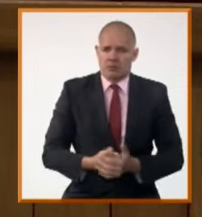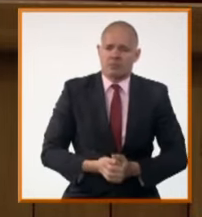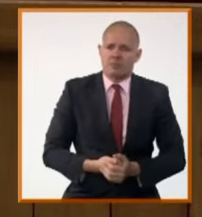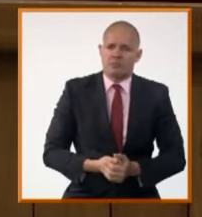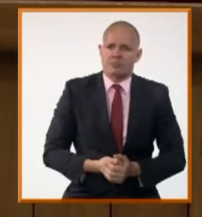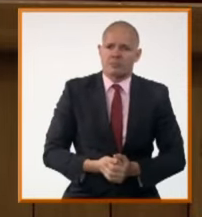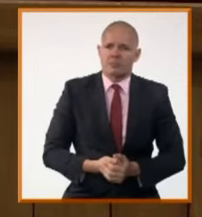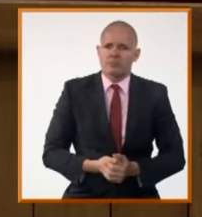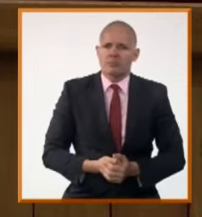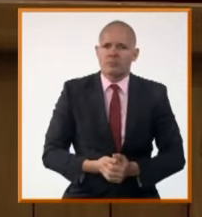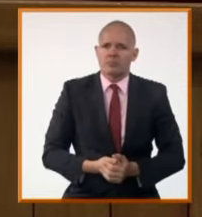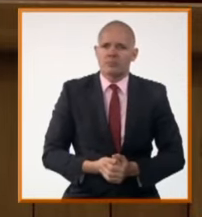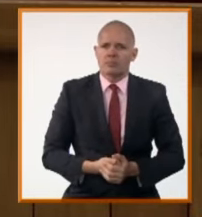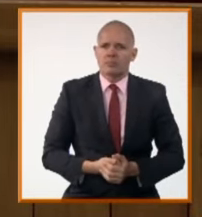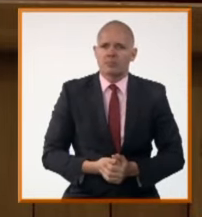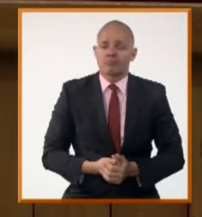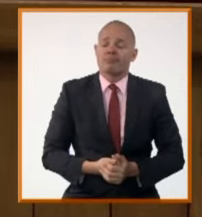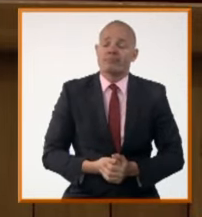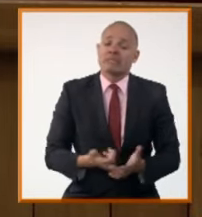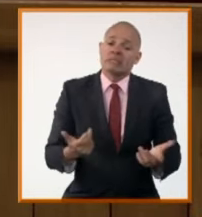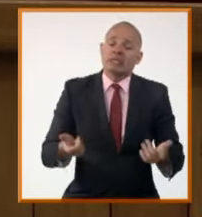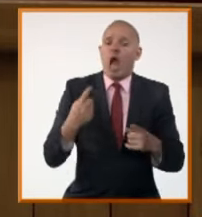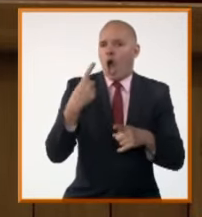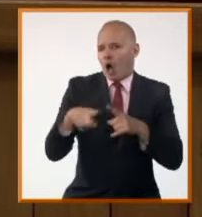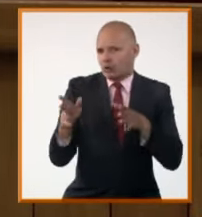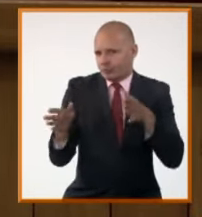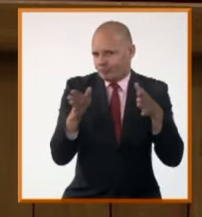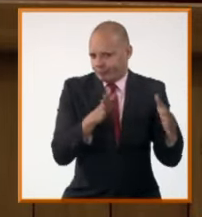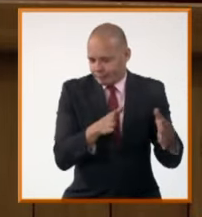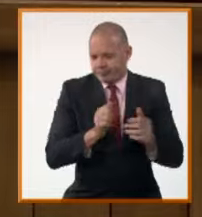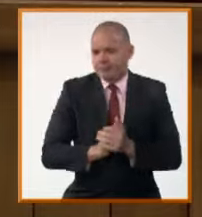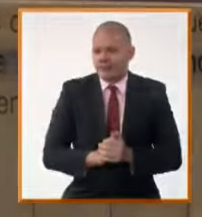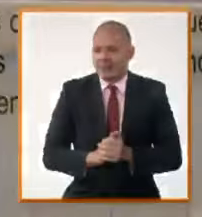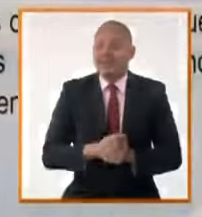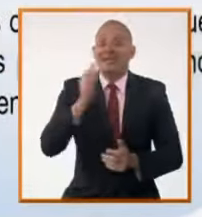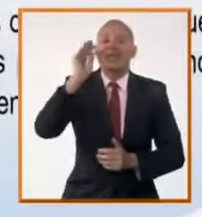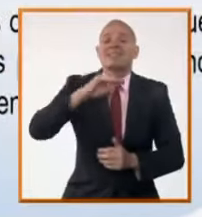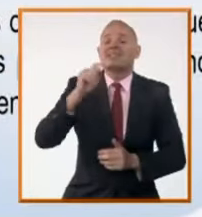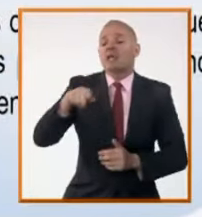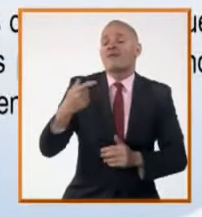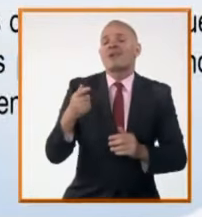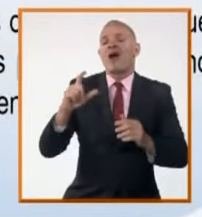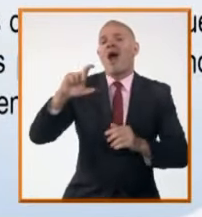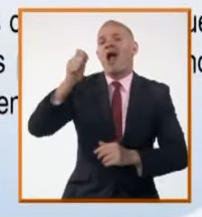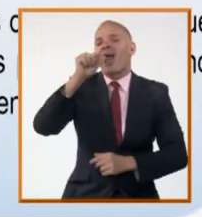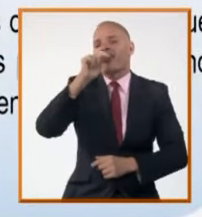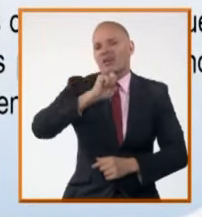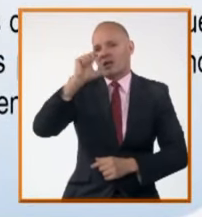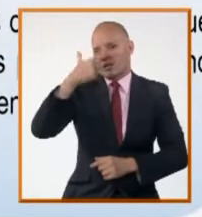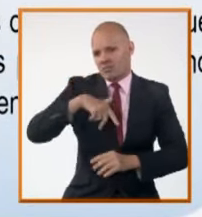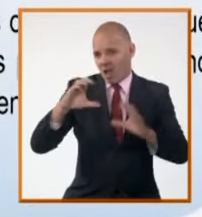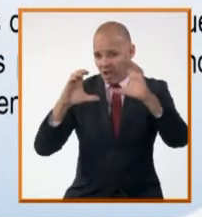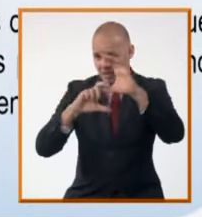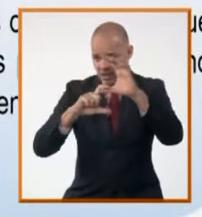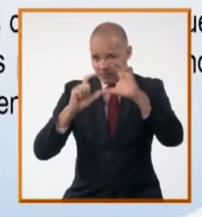La ausencia de un mercado cambiario estable afecta el control del tipo de cambio